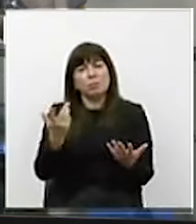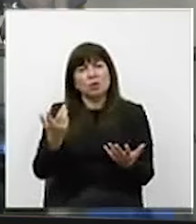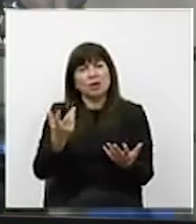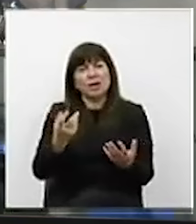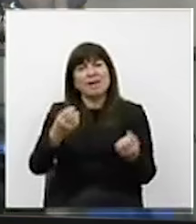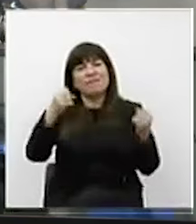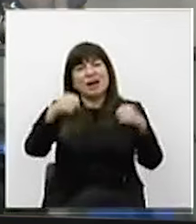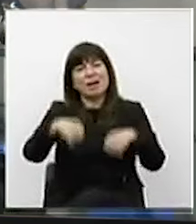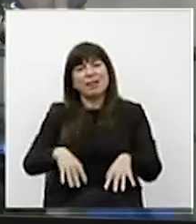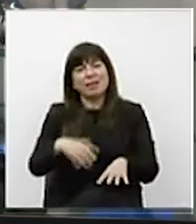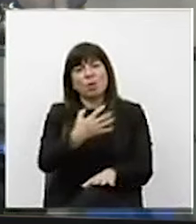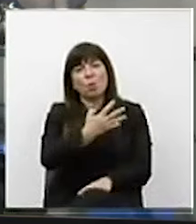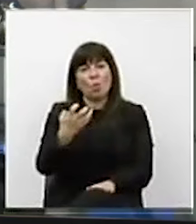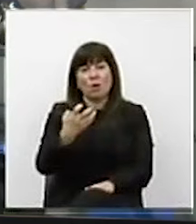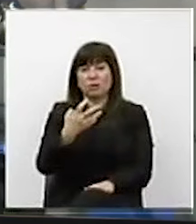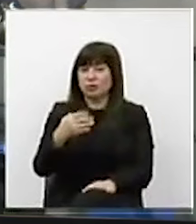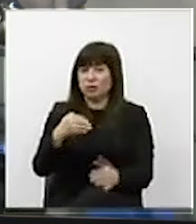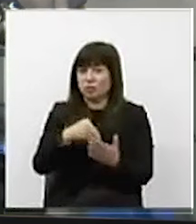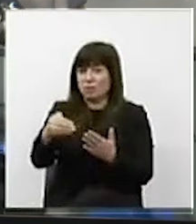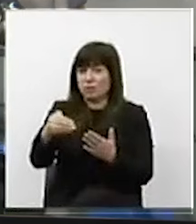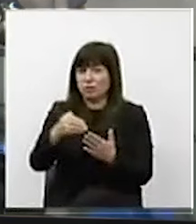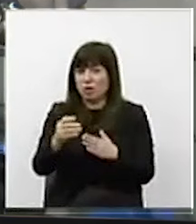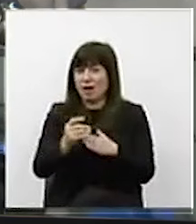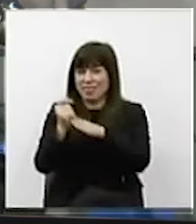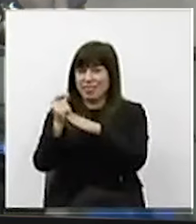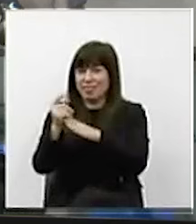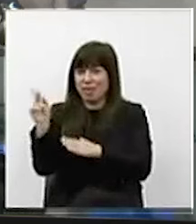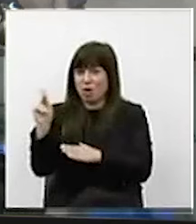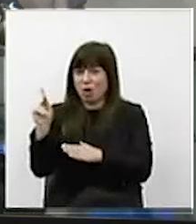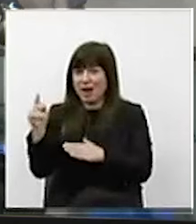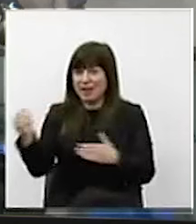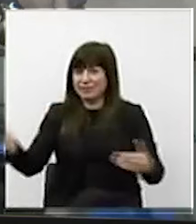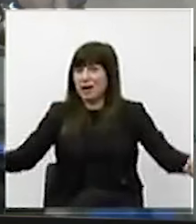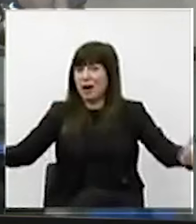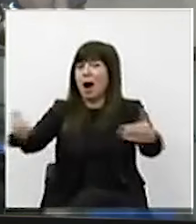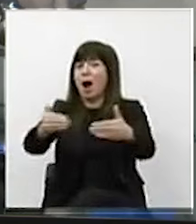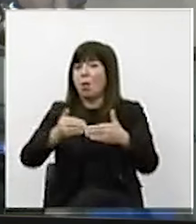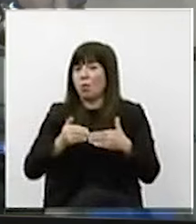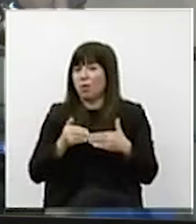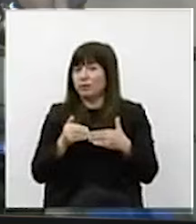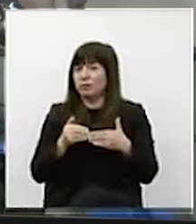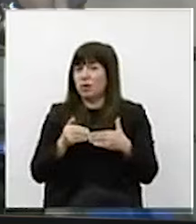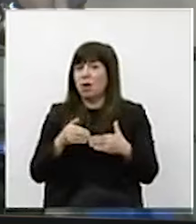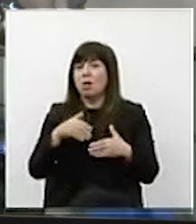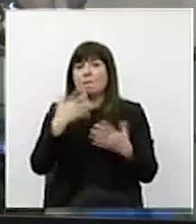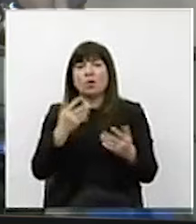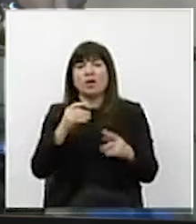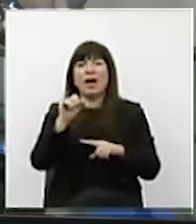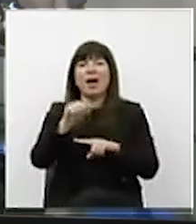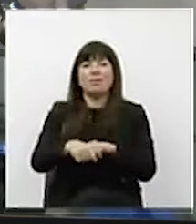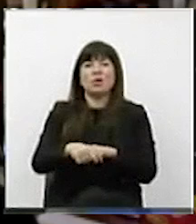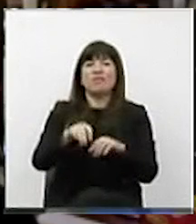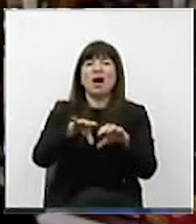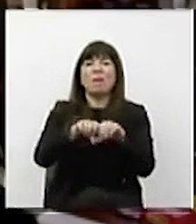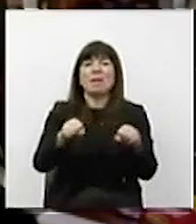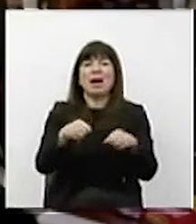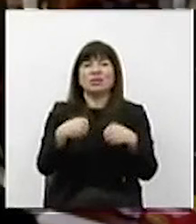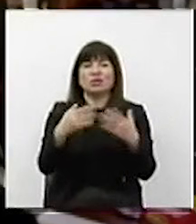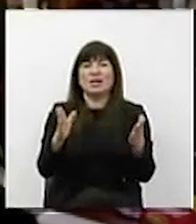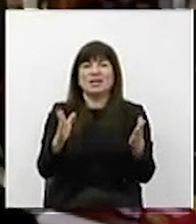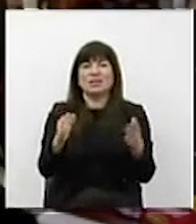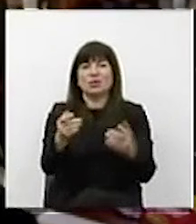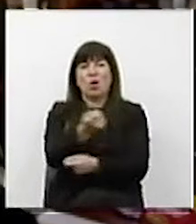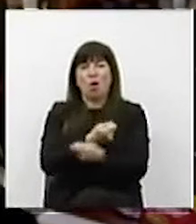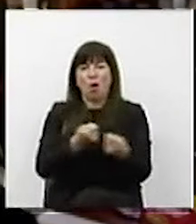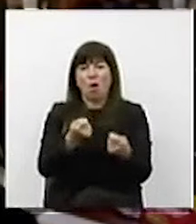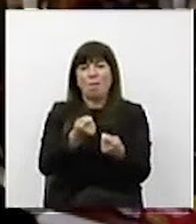se van a perder 400 millones de dólares de recaudación porque hemos aprobado el Pacto de Libre Comercio con los Estados